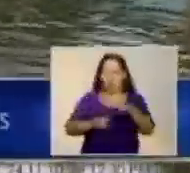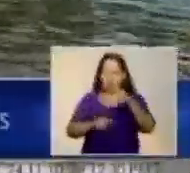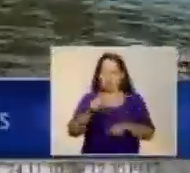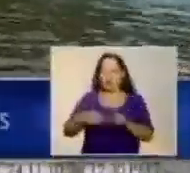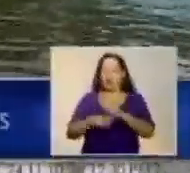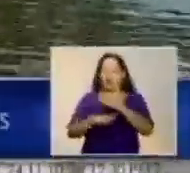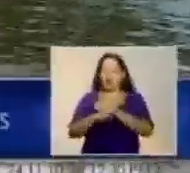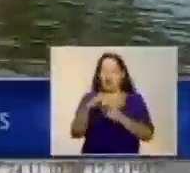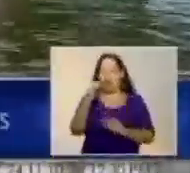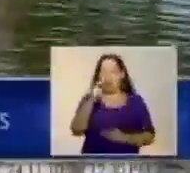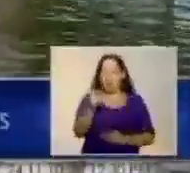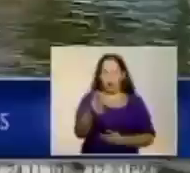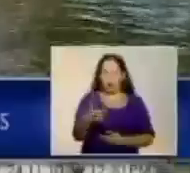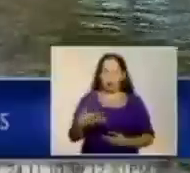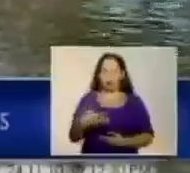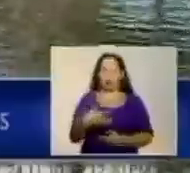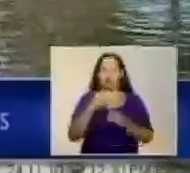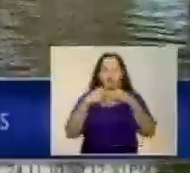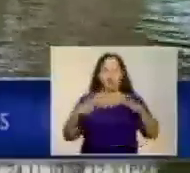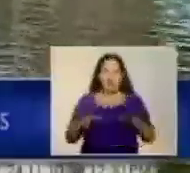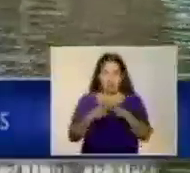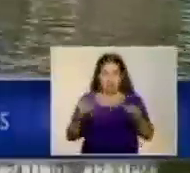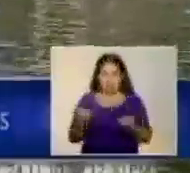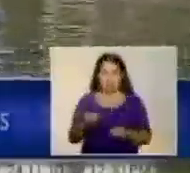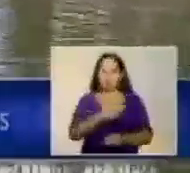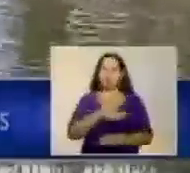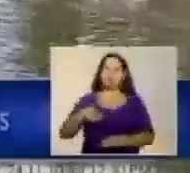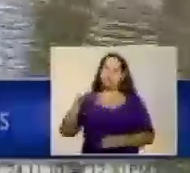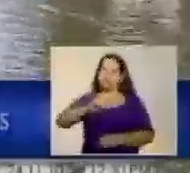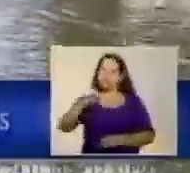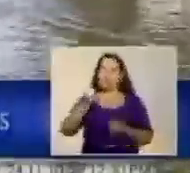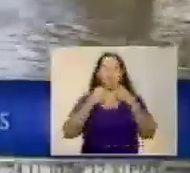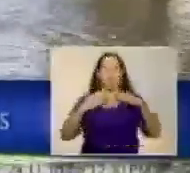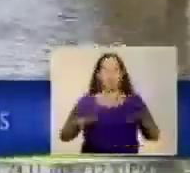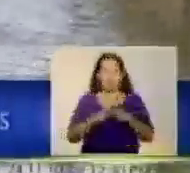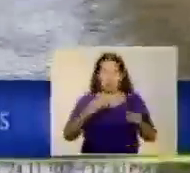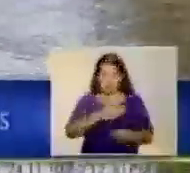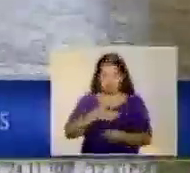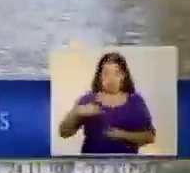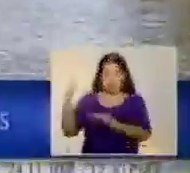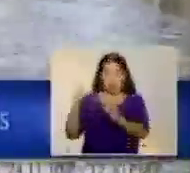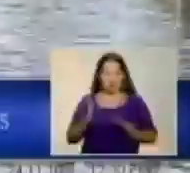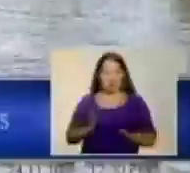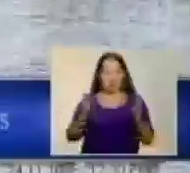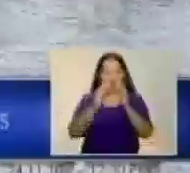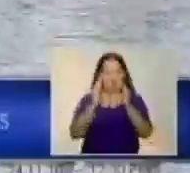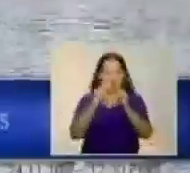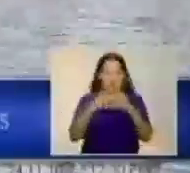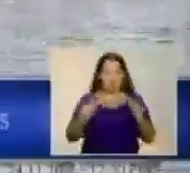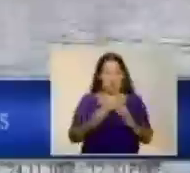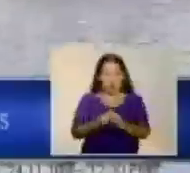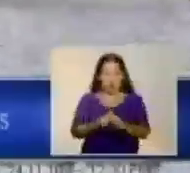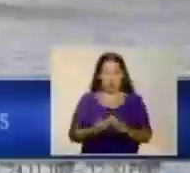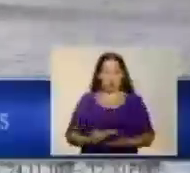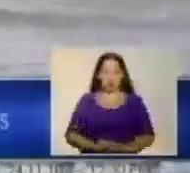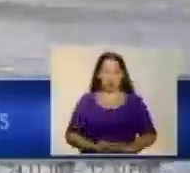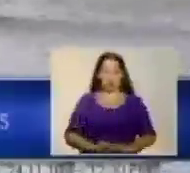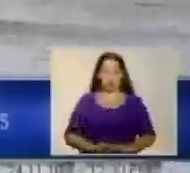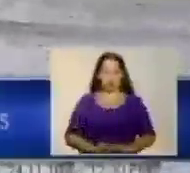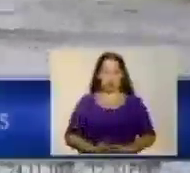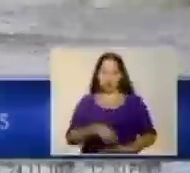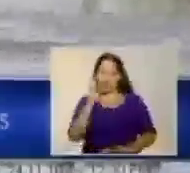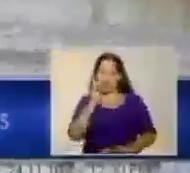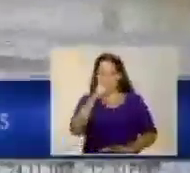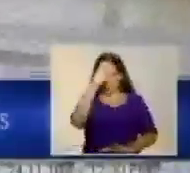poquito. ¿Usted perdió todo, doña? Yo perdí todo. Si quiere usted, vamos a la casa que es allí. Está todo perdido. Ustedes están viendo